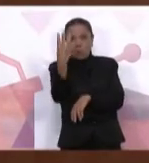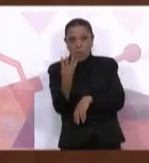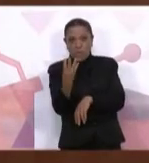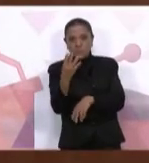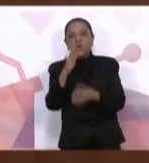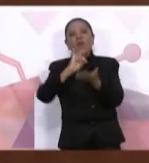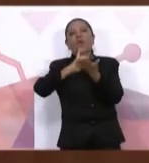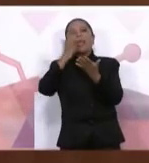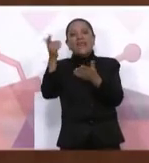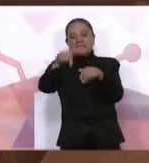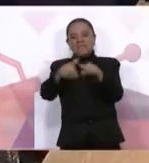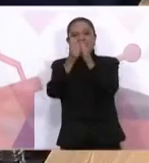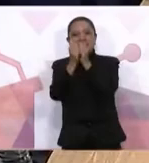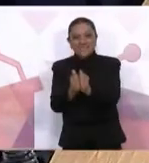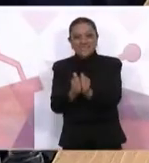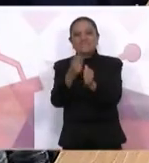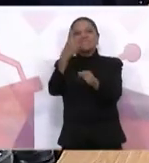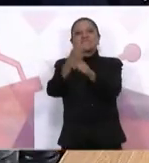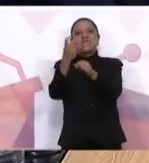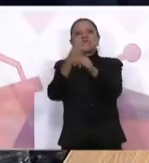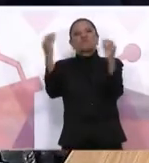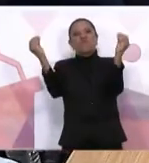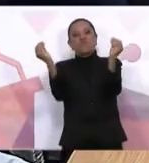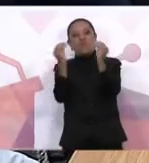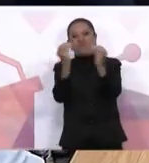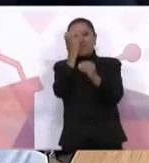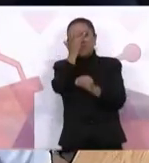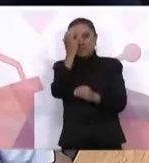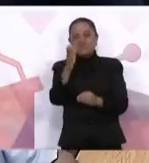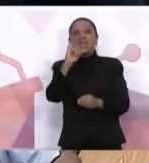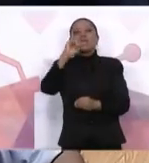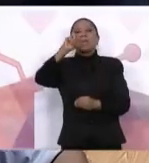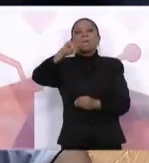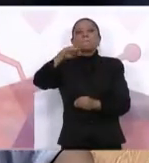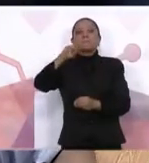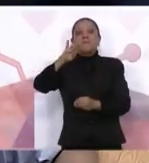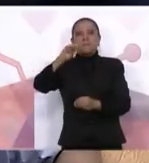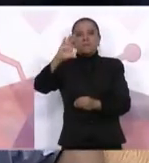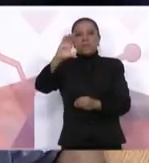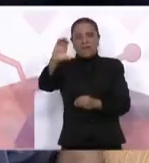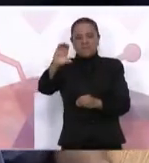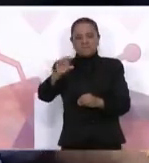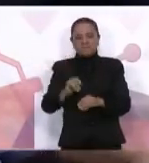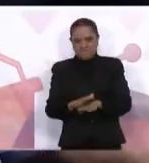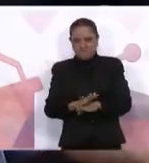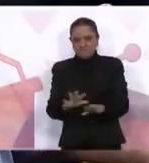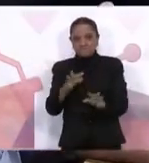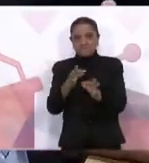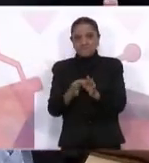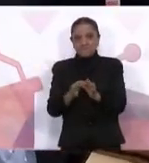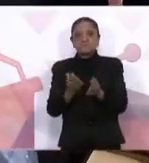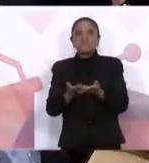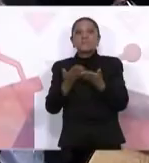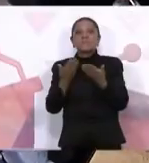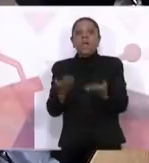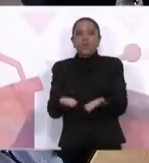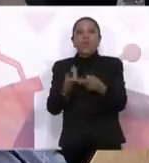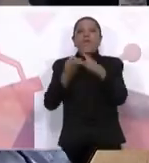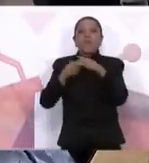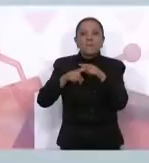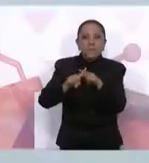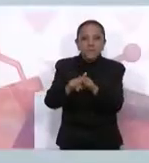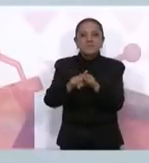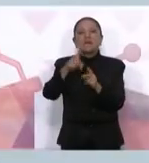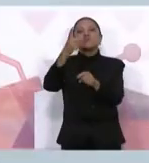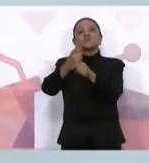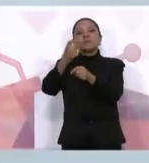oficial del ipepac bien ahora sí entonces vamos a dar inicio esa es la ronda ronda de apertura y de acuerdo a